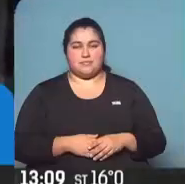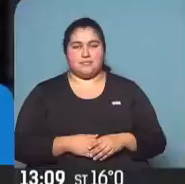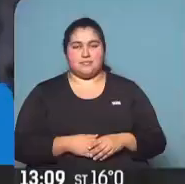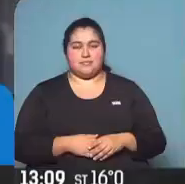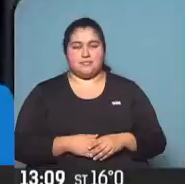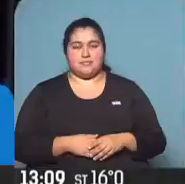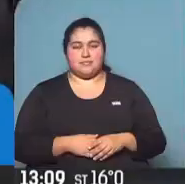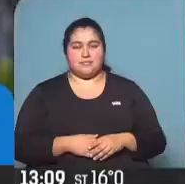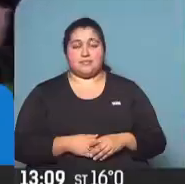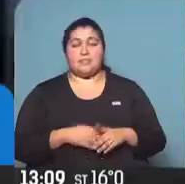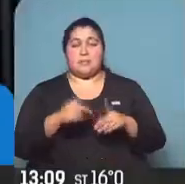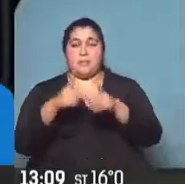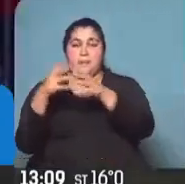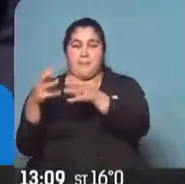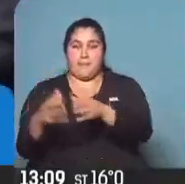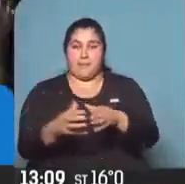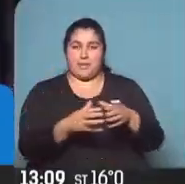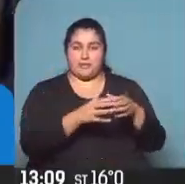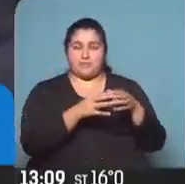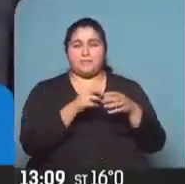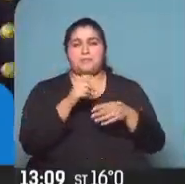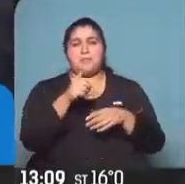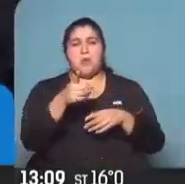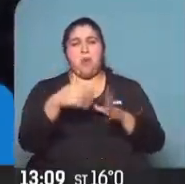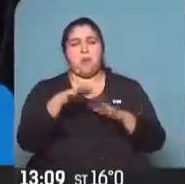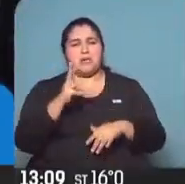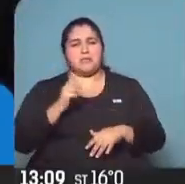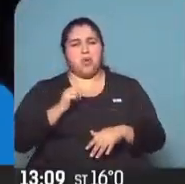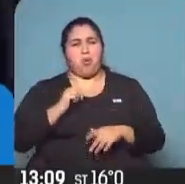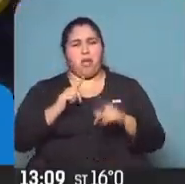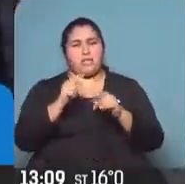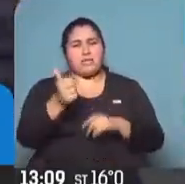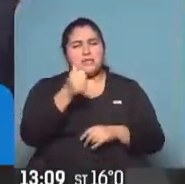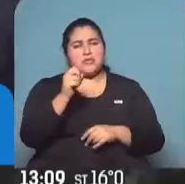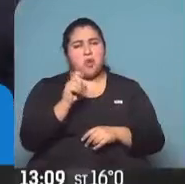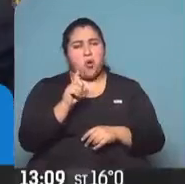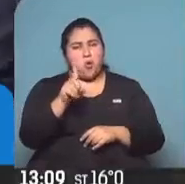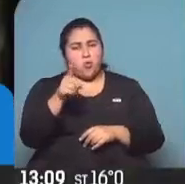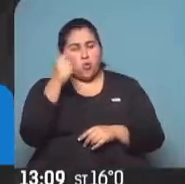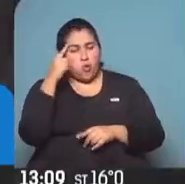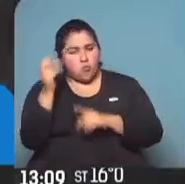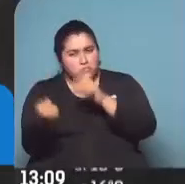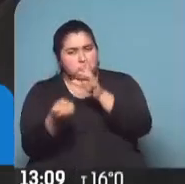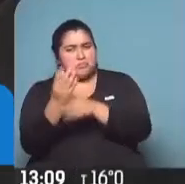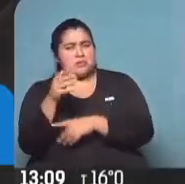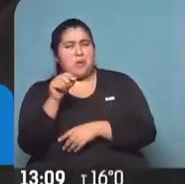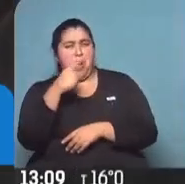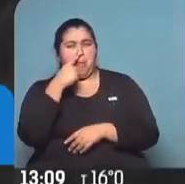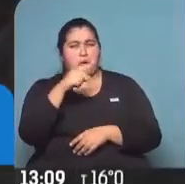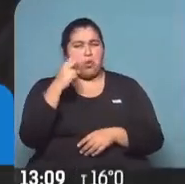hace de un pasaje la compañía de comandos 601 creada en el año